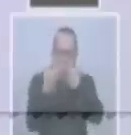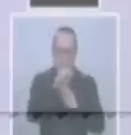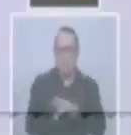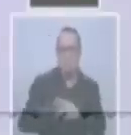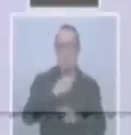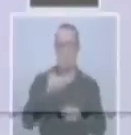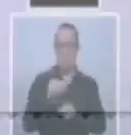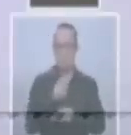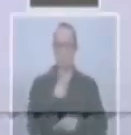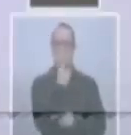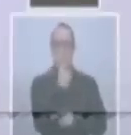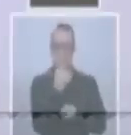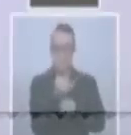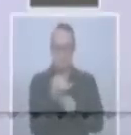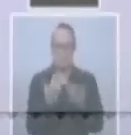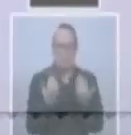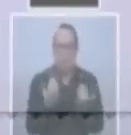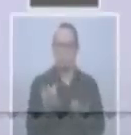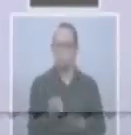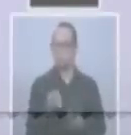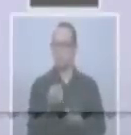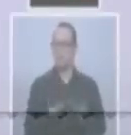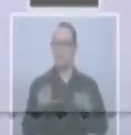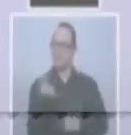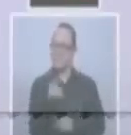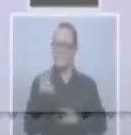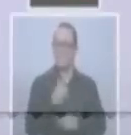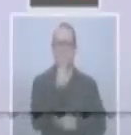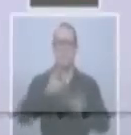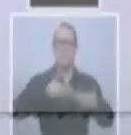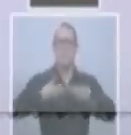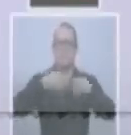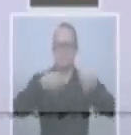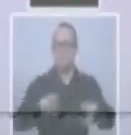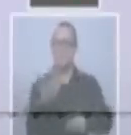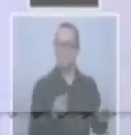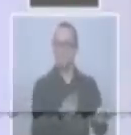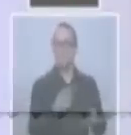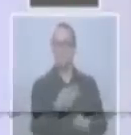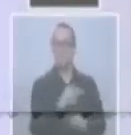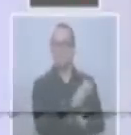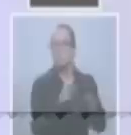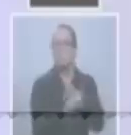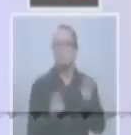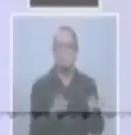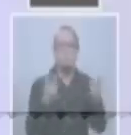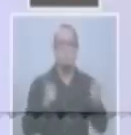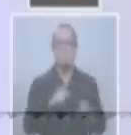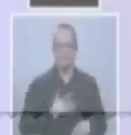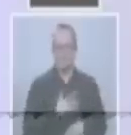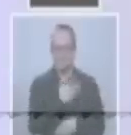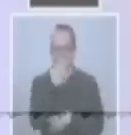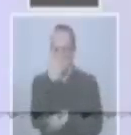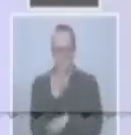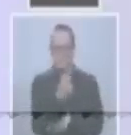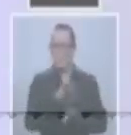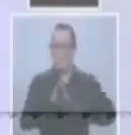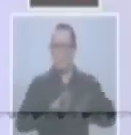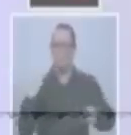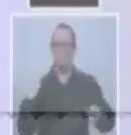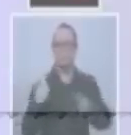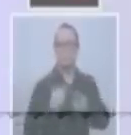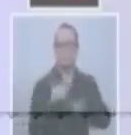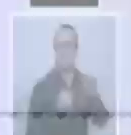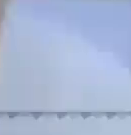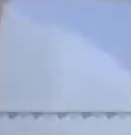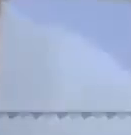Un dígito puede ser un punto, puede ser nueve, o sea, no, pero dice un dígito y no hay ninguna muestra, nada público que te diga que va empatando. O sea, está entre